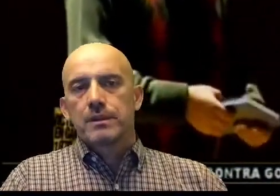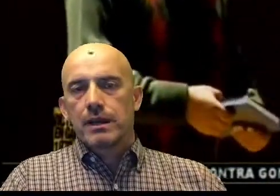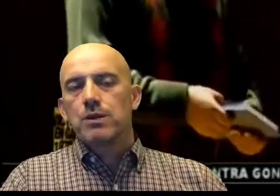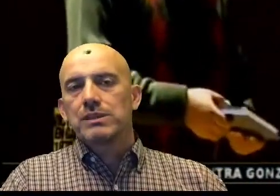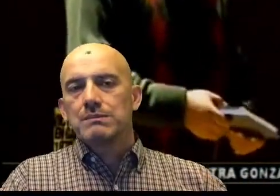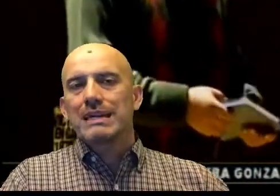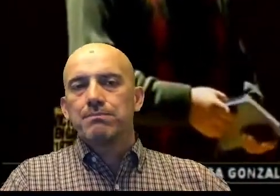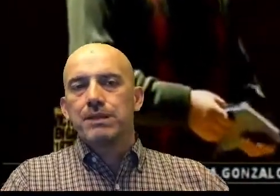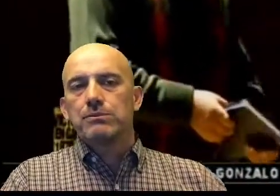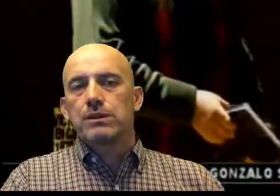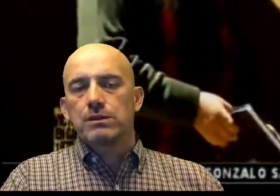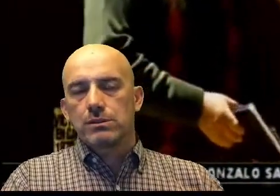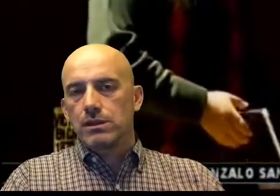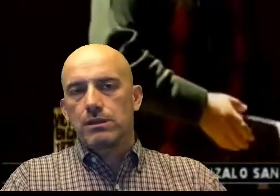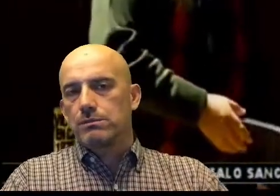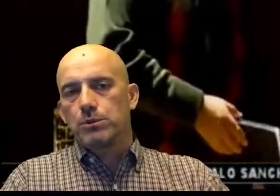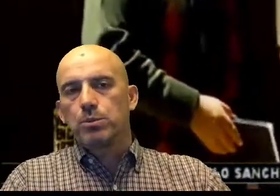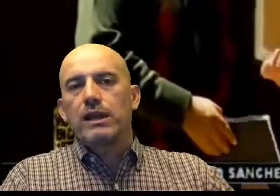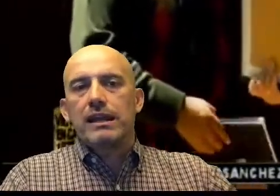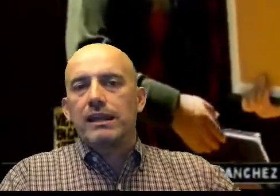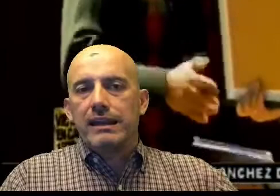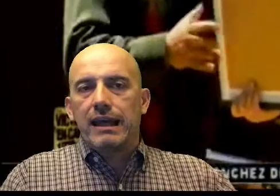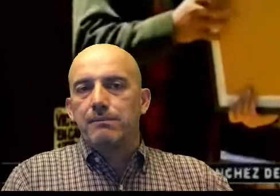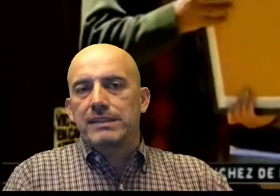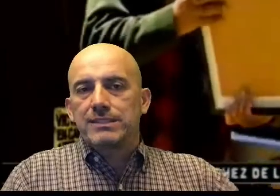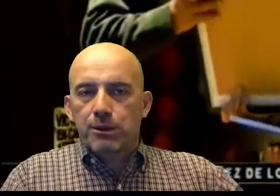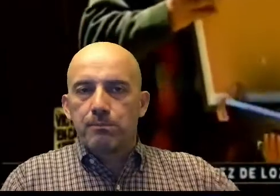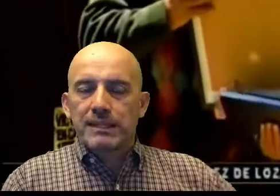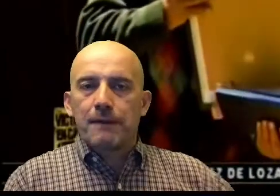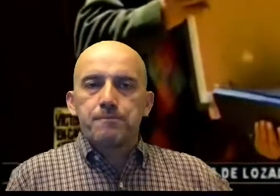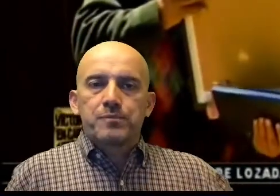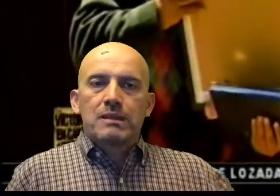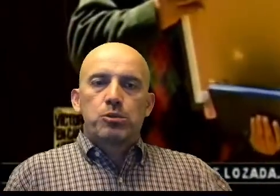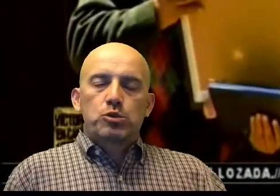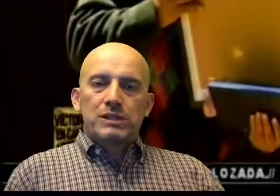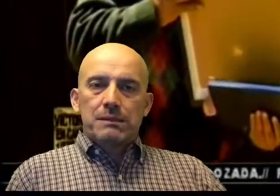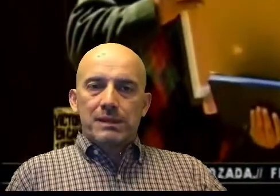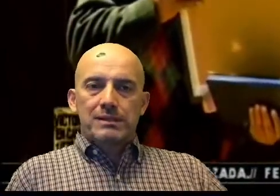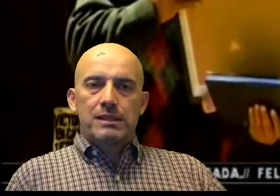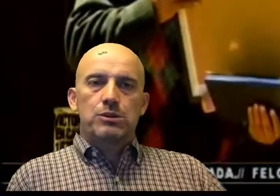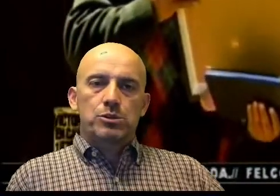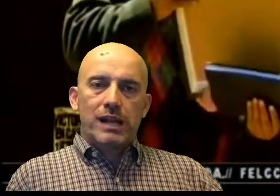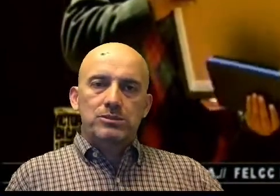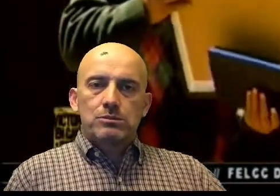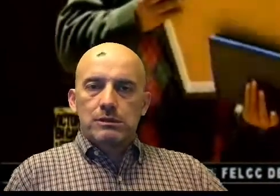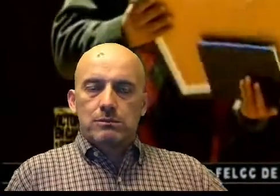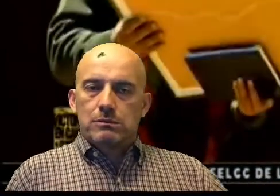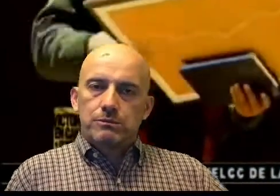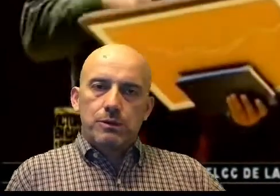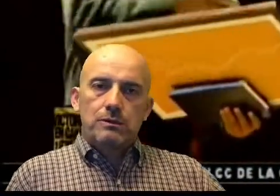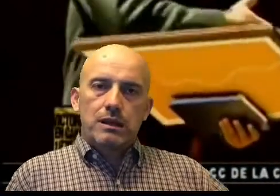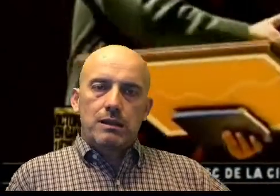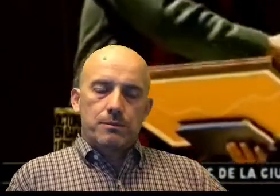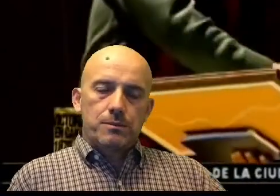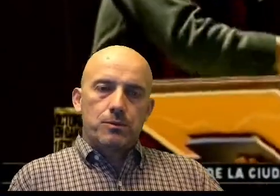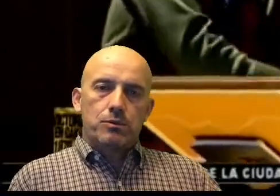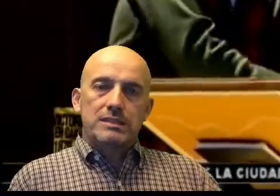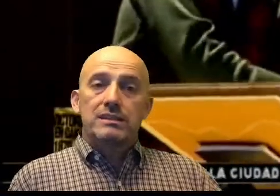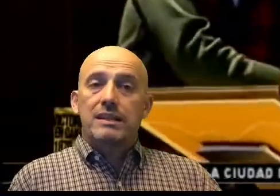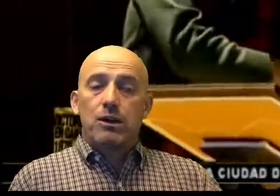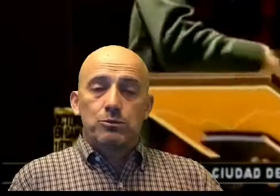hay un tema que es previo que no ponen la tesis completa por supuestamente el doctor ar se